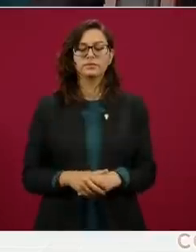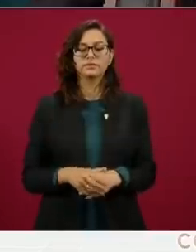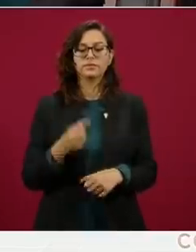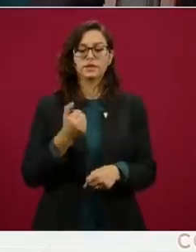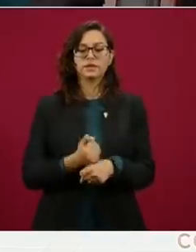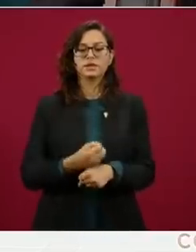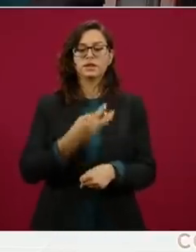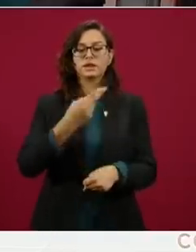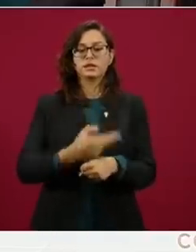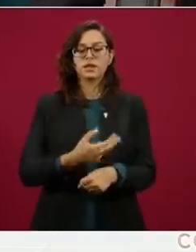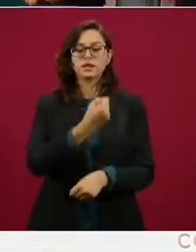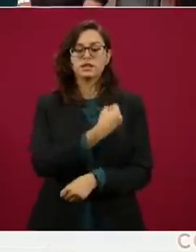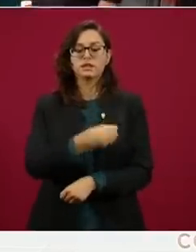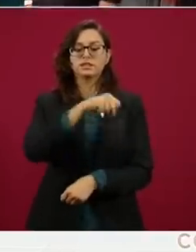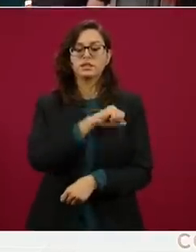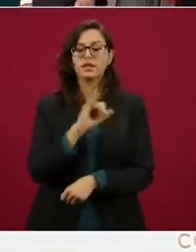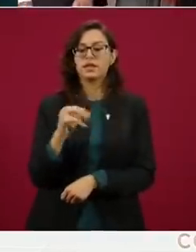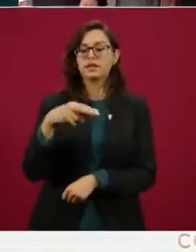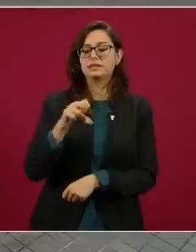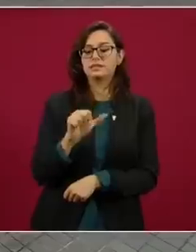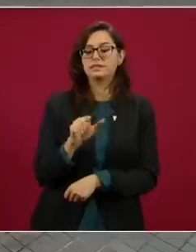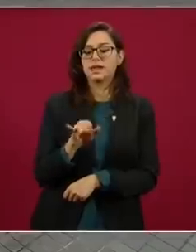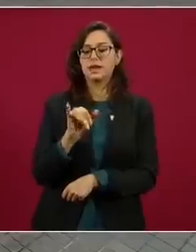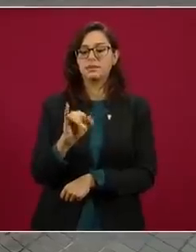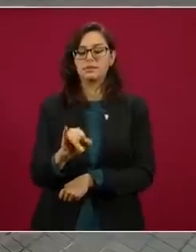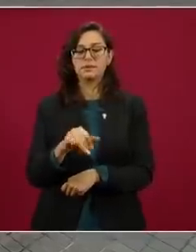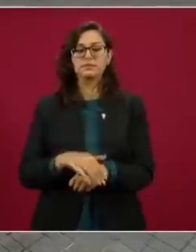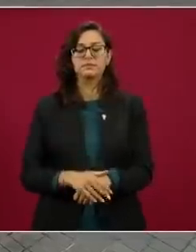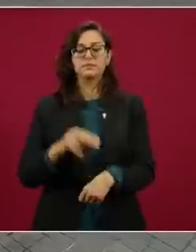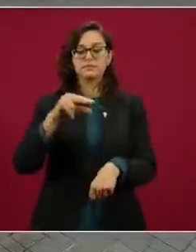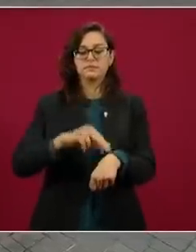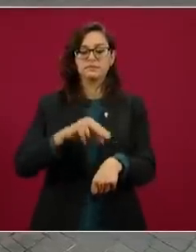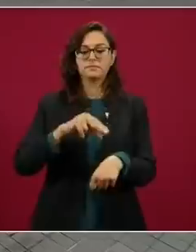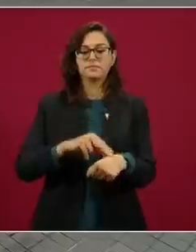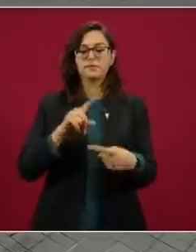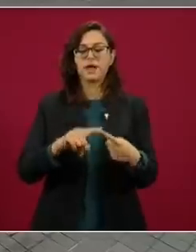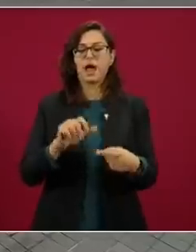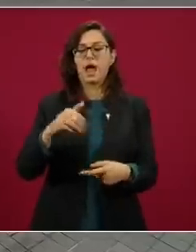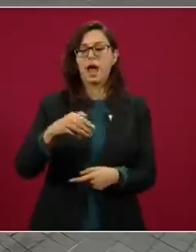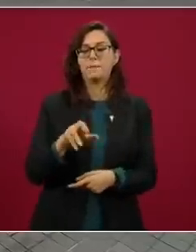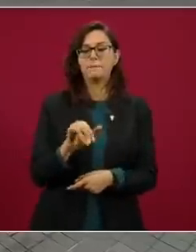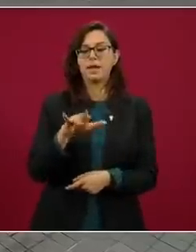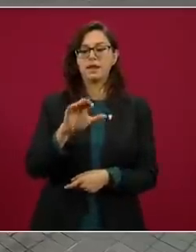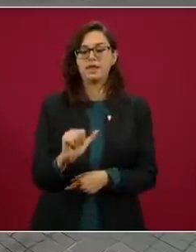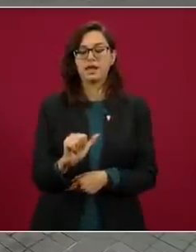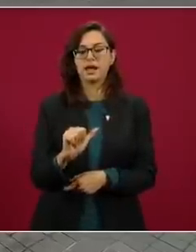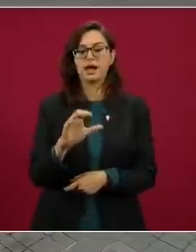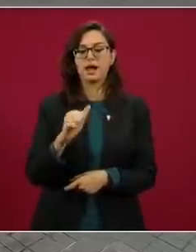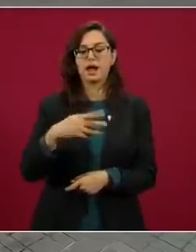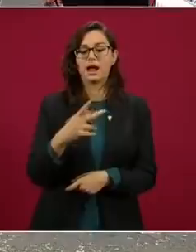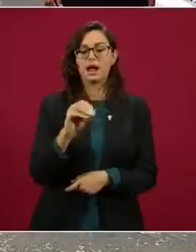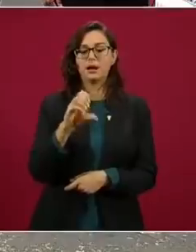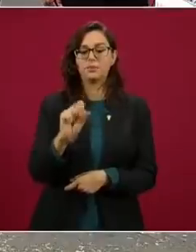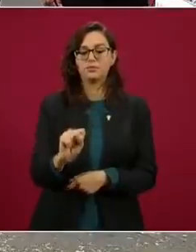e instituto de salud para el bienestar médico américa campos león